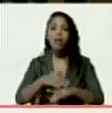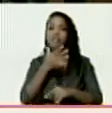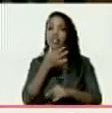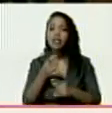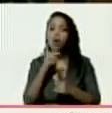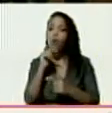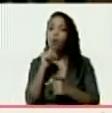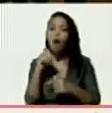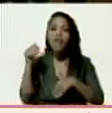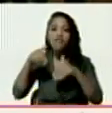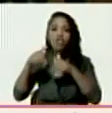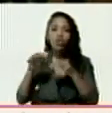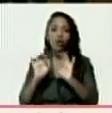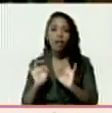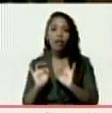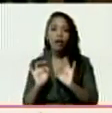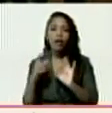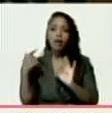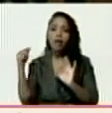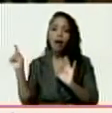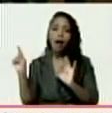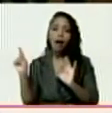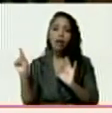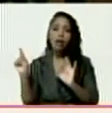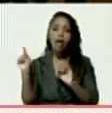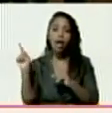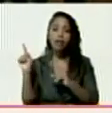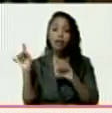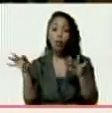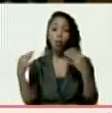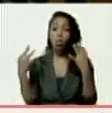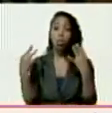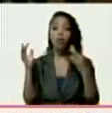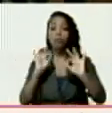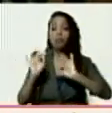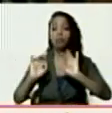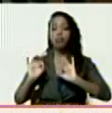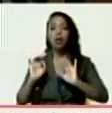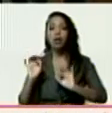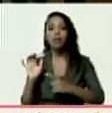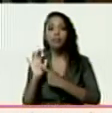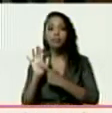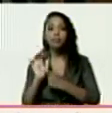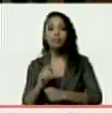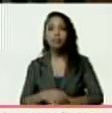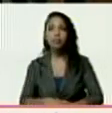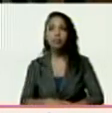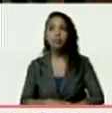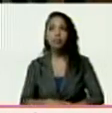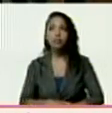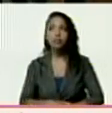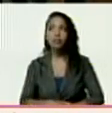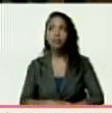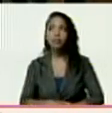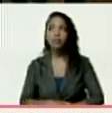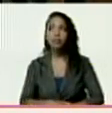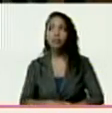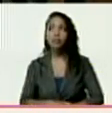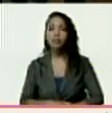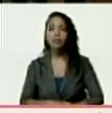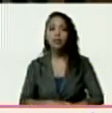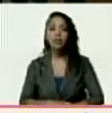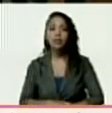tenían los votos y tenían obviamente este show montado. Es cierto, es cierto. Primero quisiera preguntarle, ¿por qué no se realizó